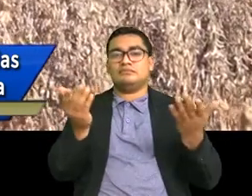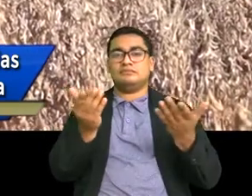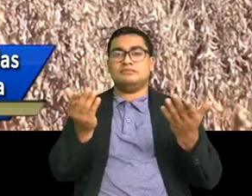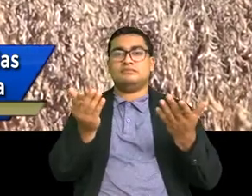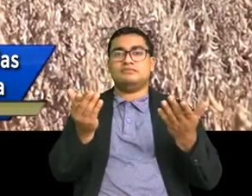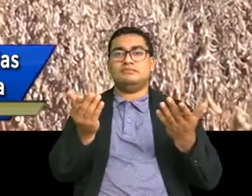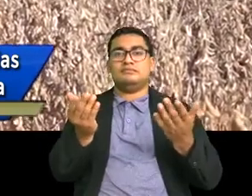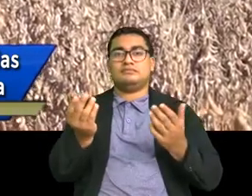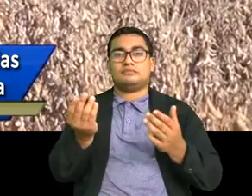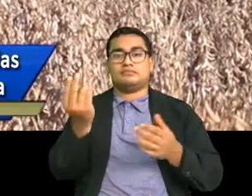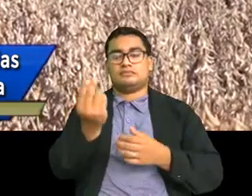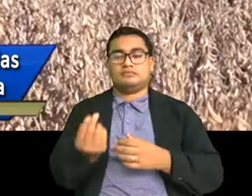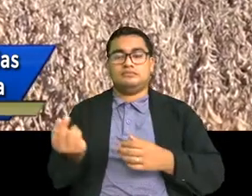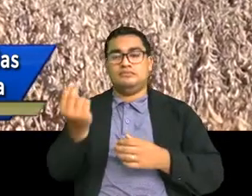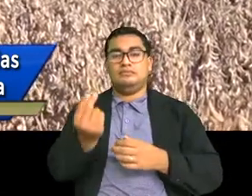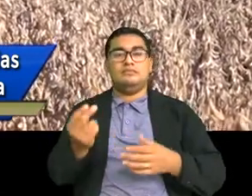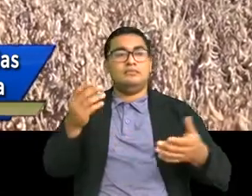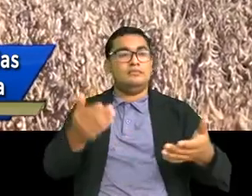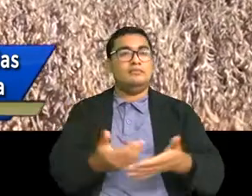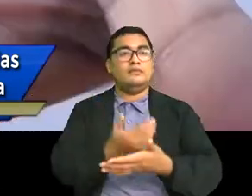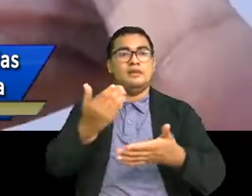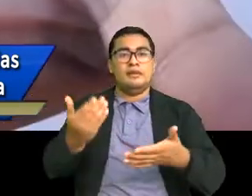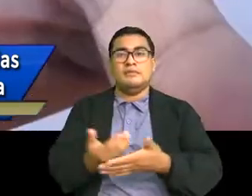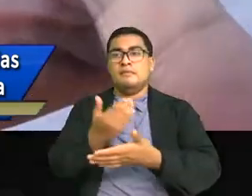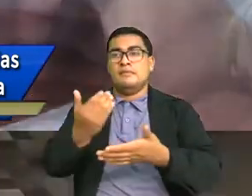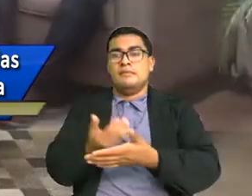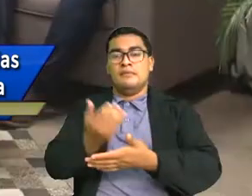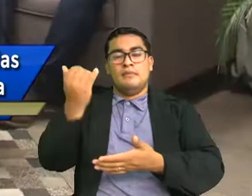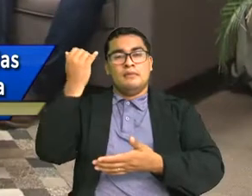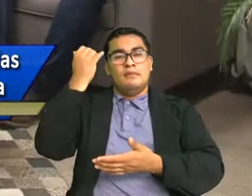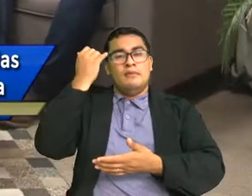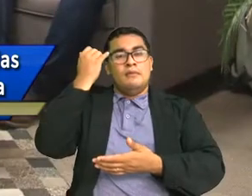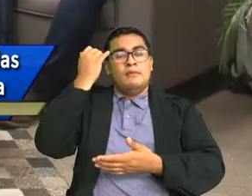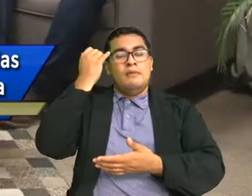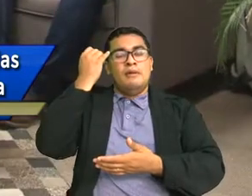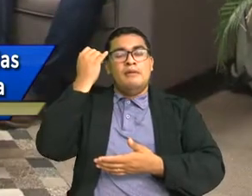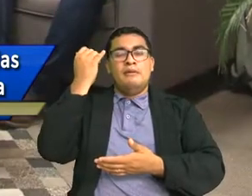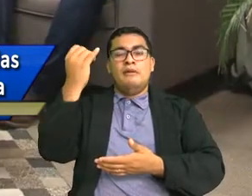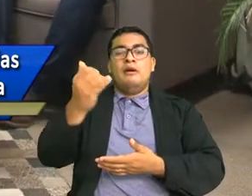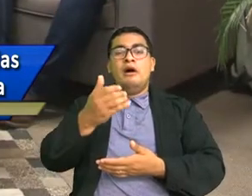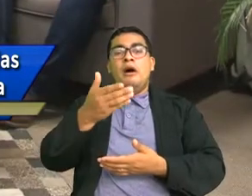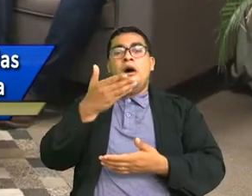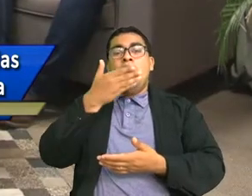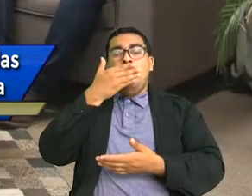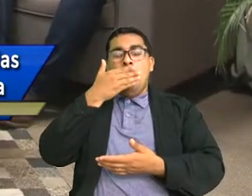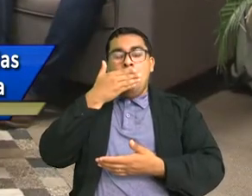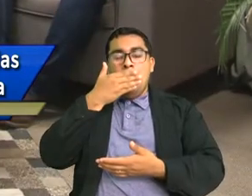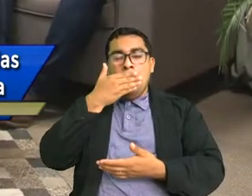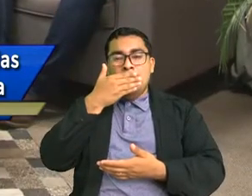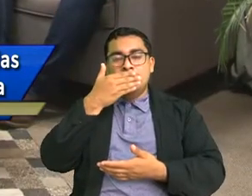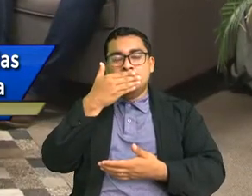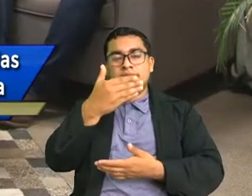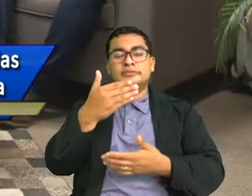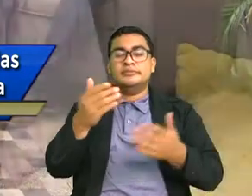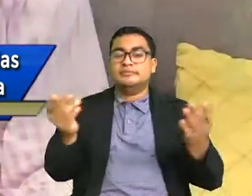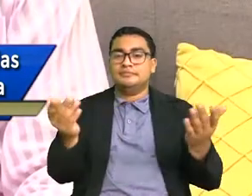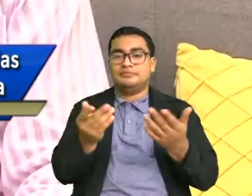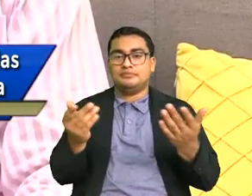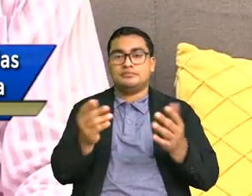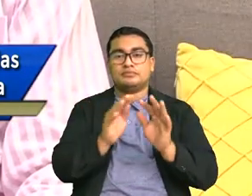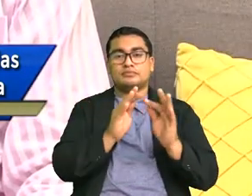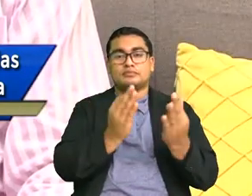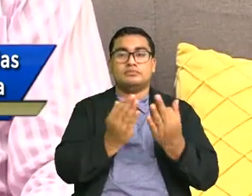en el uso de tecnología es decir como las familias han venido aprovechando la oportunidad también de